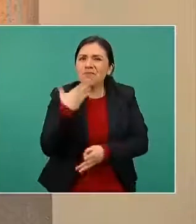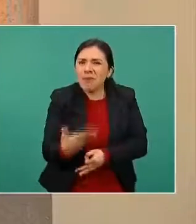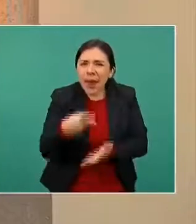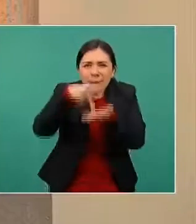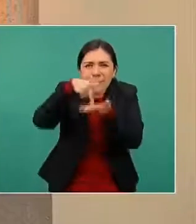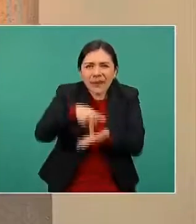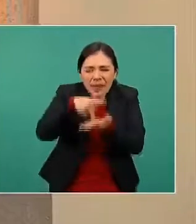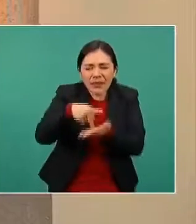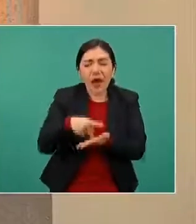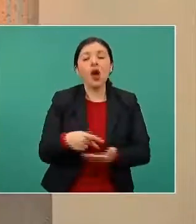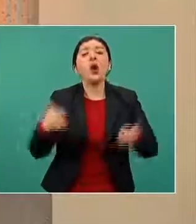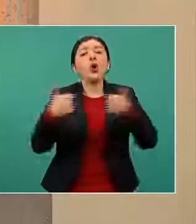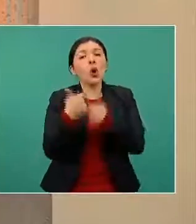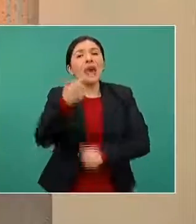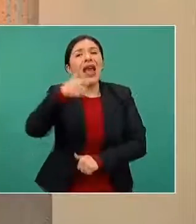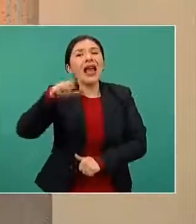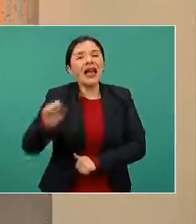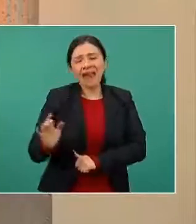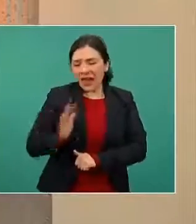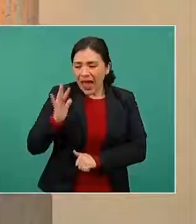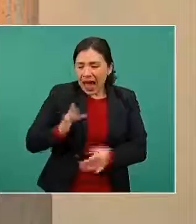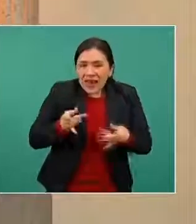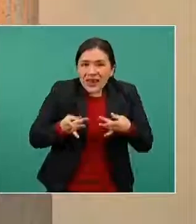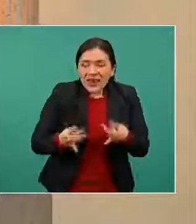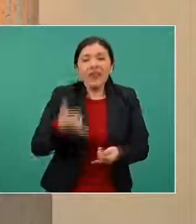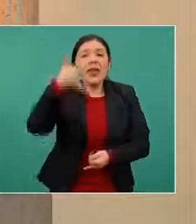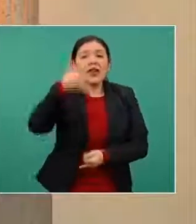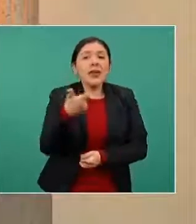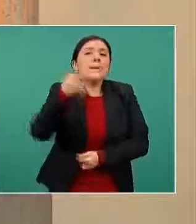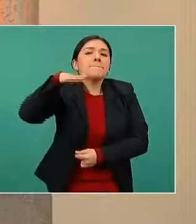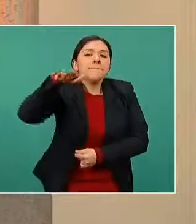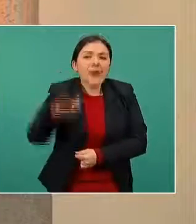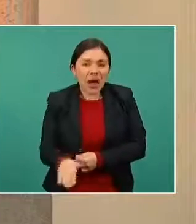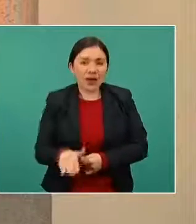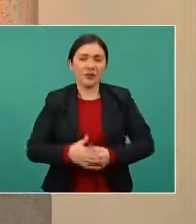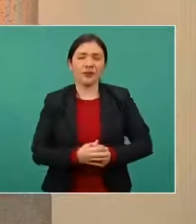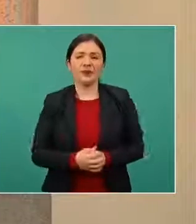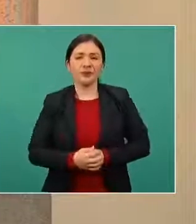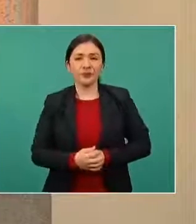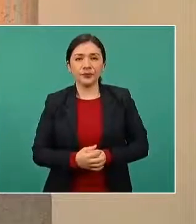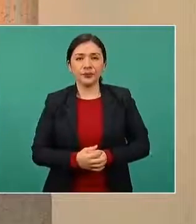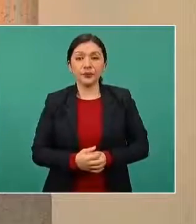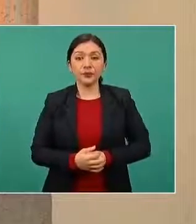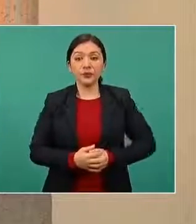de mayor calidad y el precio más bajo. La que sigue, por favor.